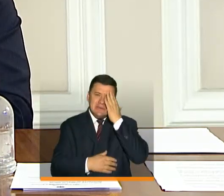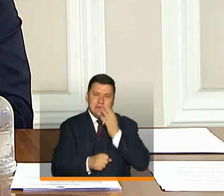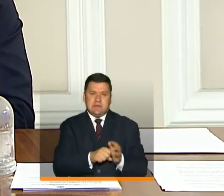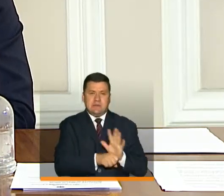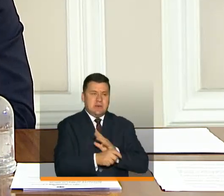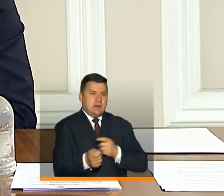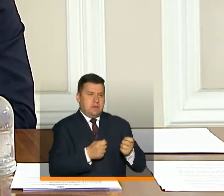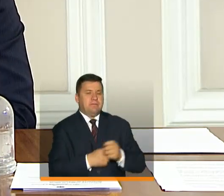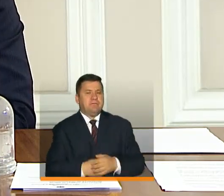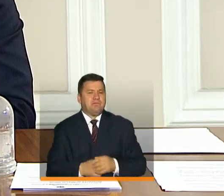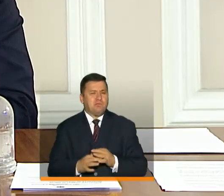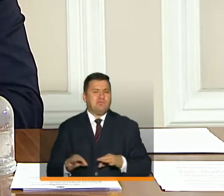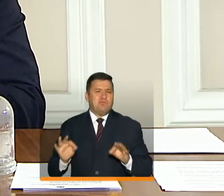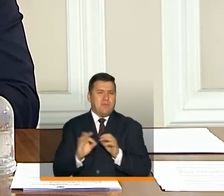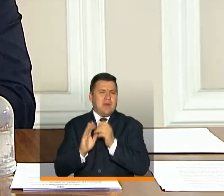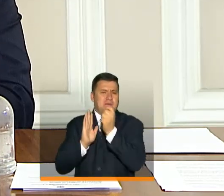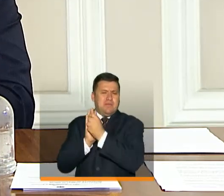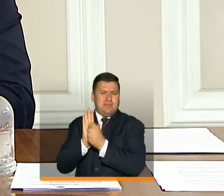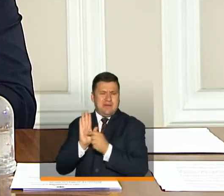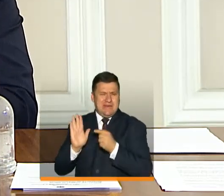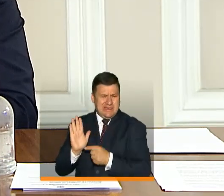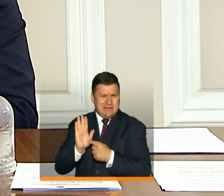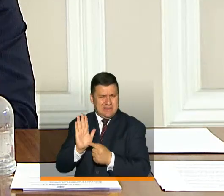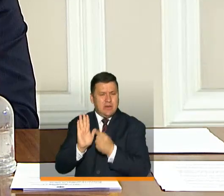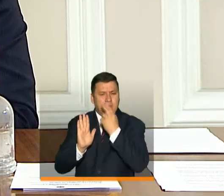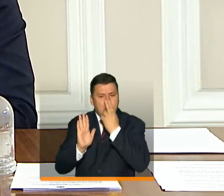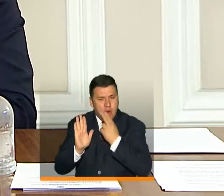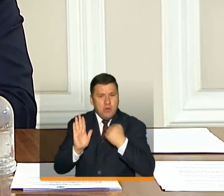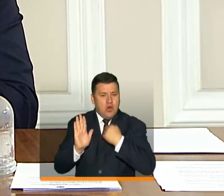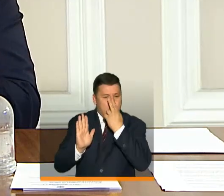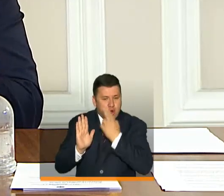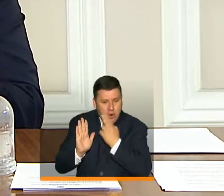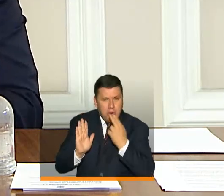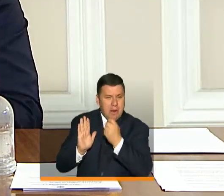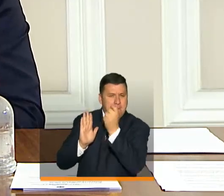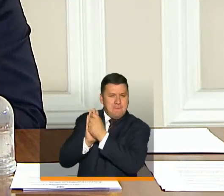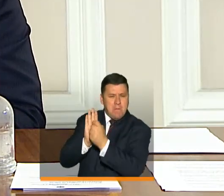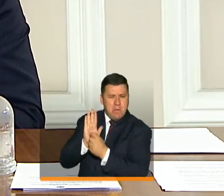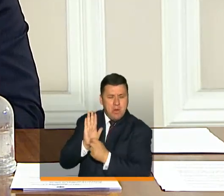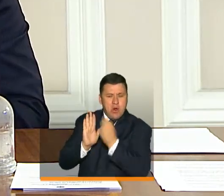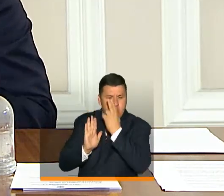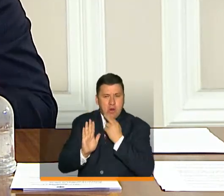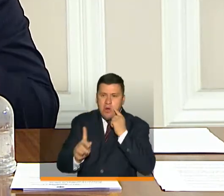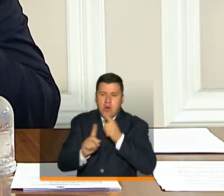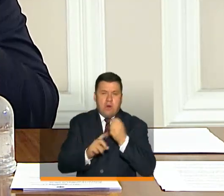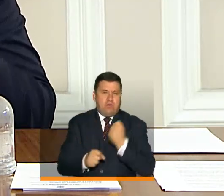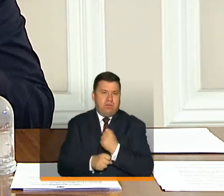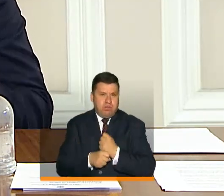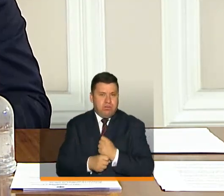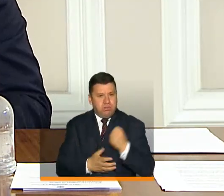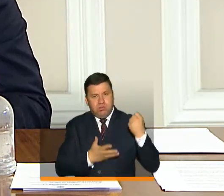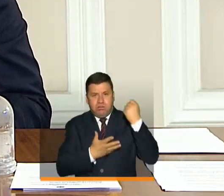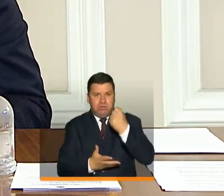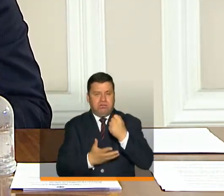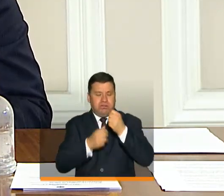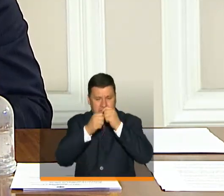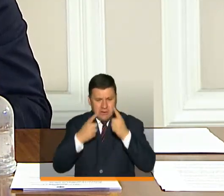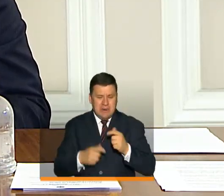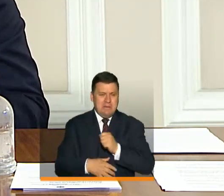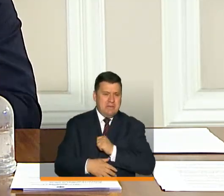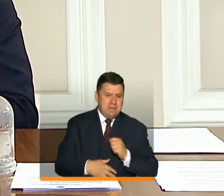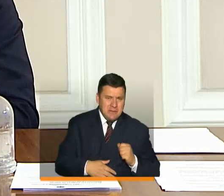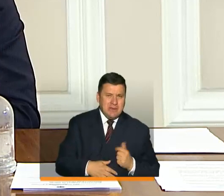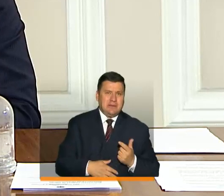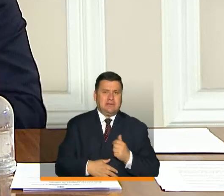pandemia. Por eso hemos hecho referencia a esos compromisos que tienen compromiso con el empleo, inversiones públicas,